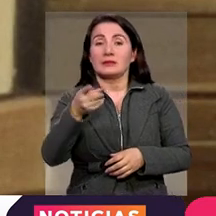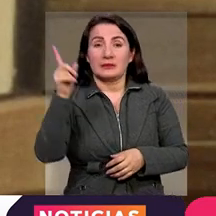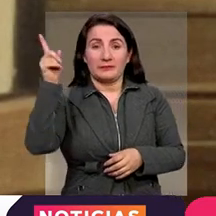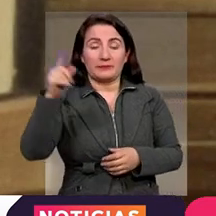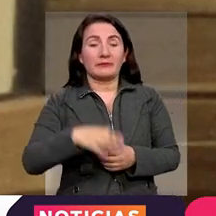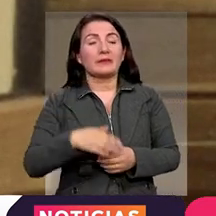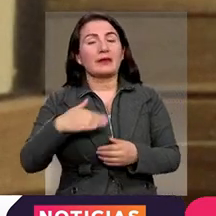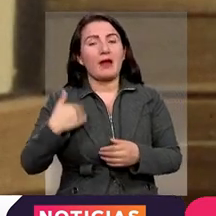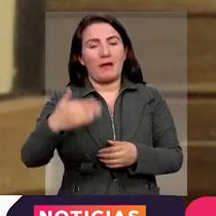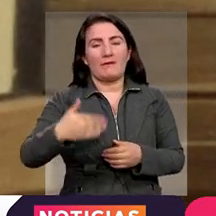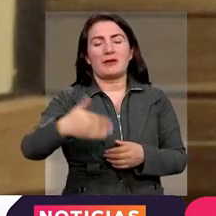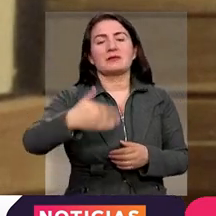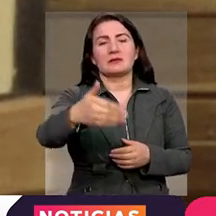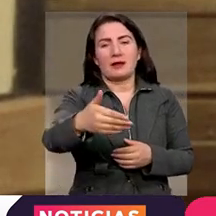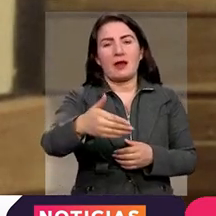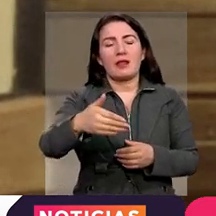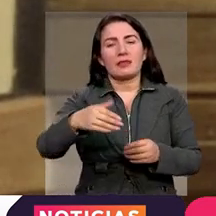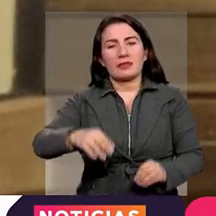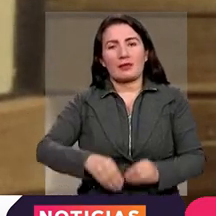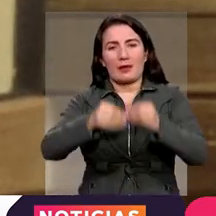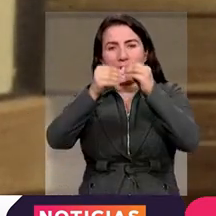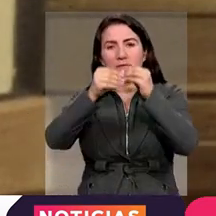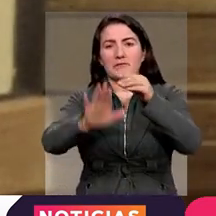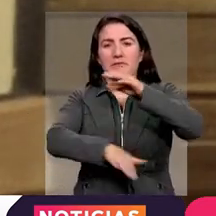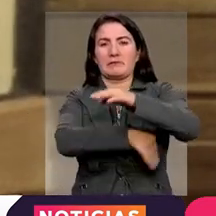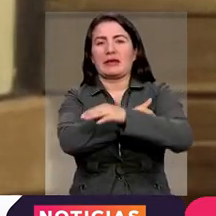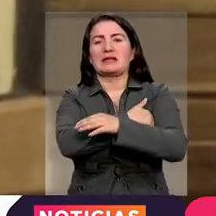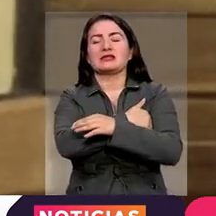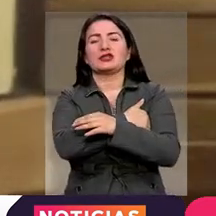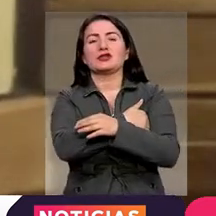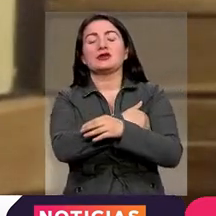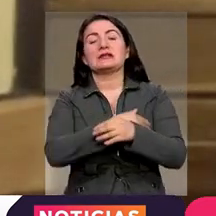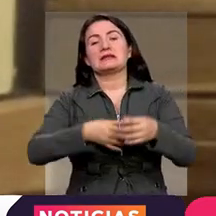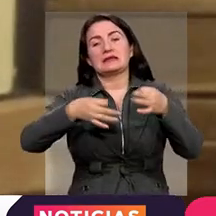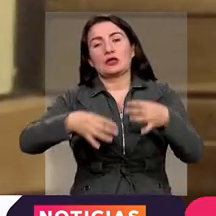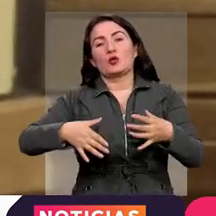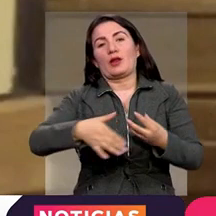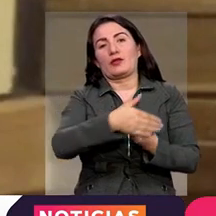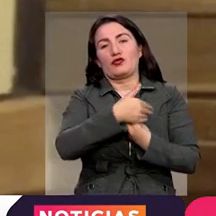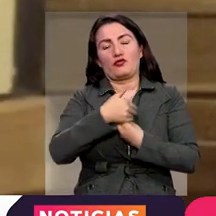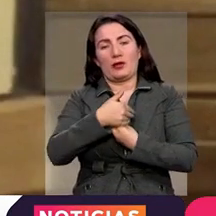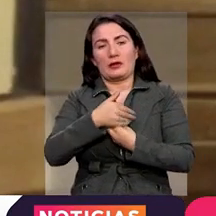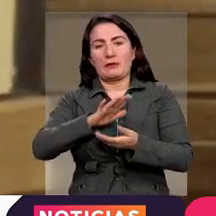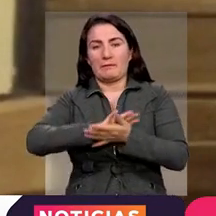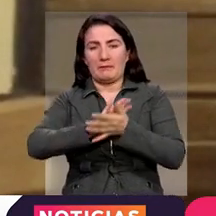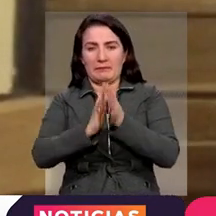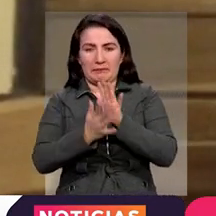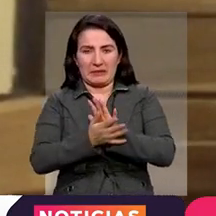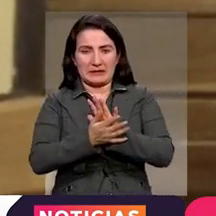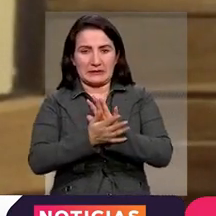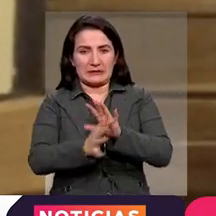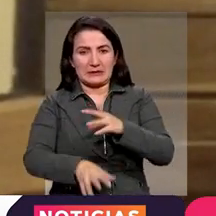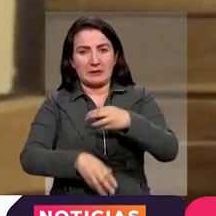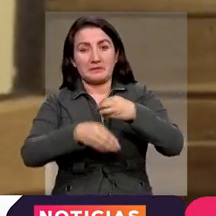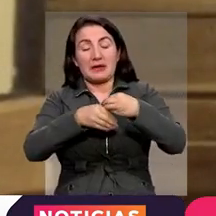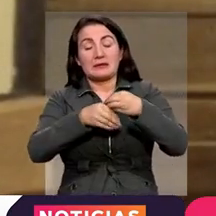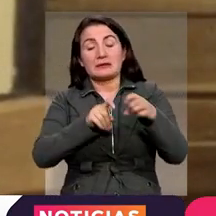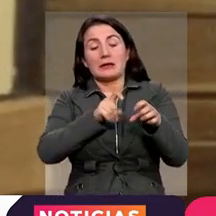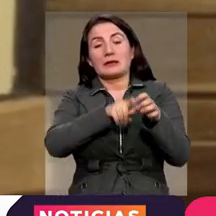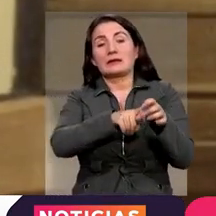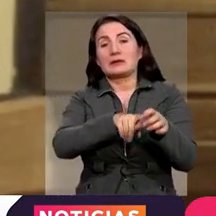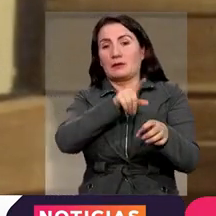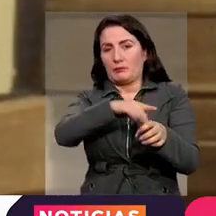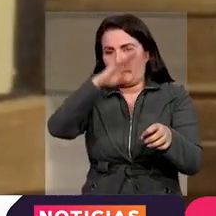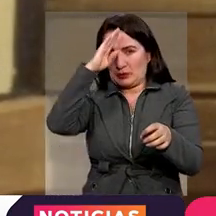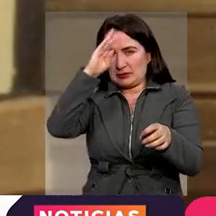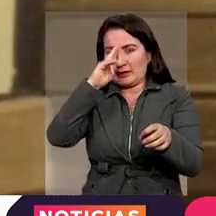que iba a avanzar en la creación del Ministerio de Seguridad Ciudadana y Paz, por un lado, a donde será adscrita la Policía